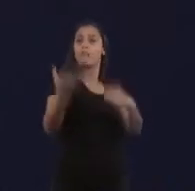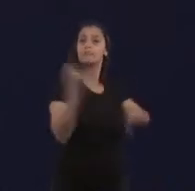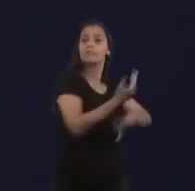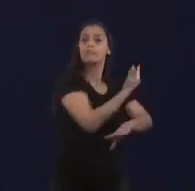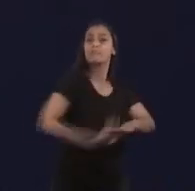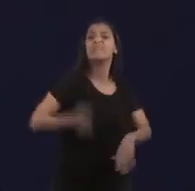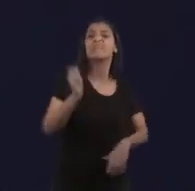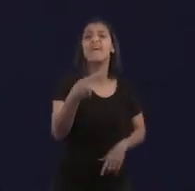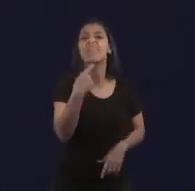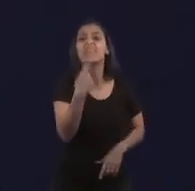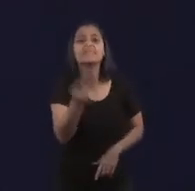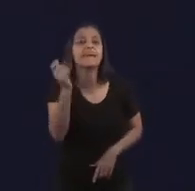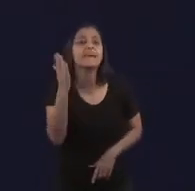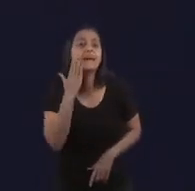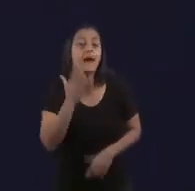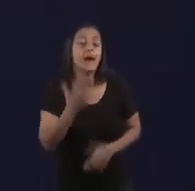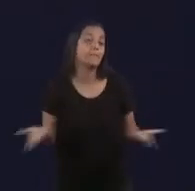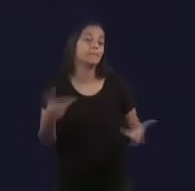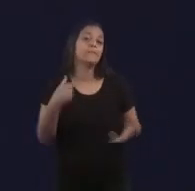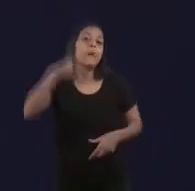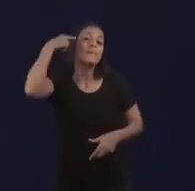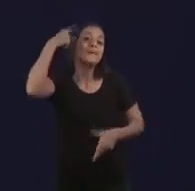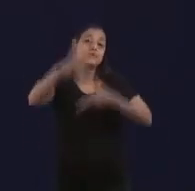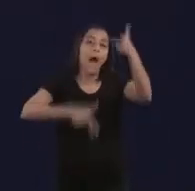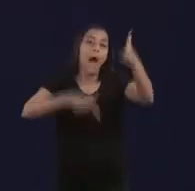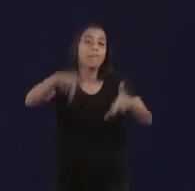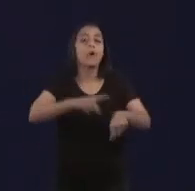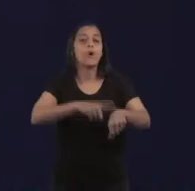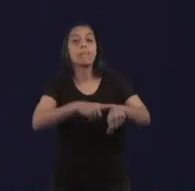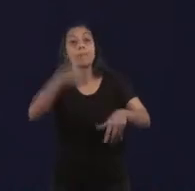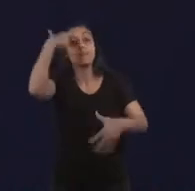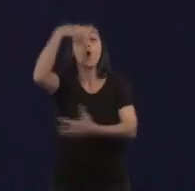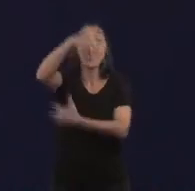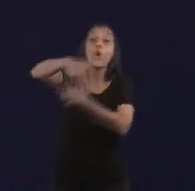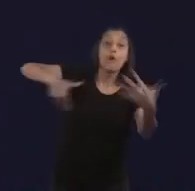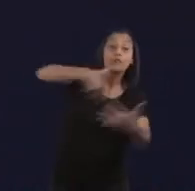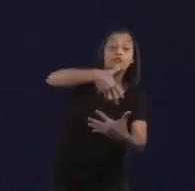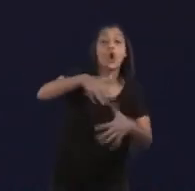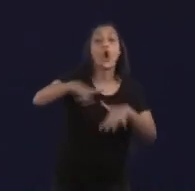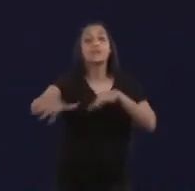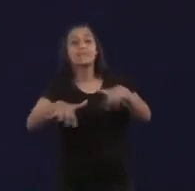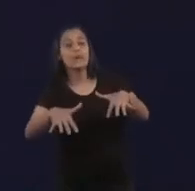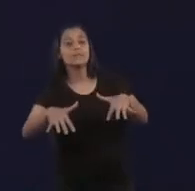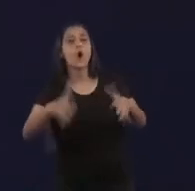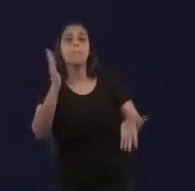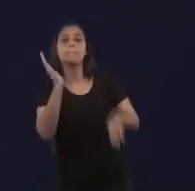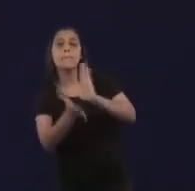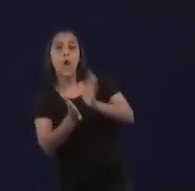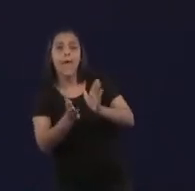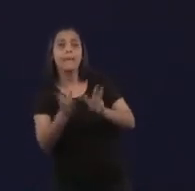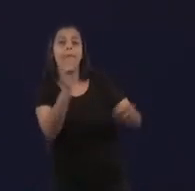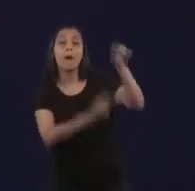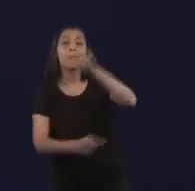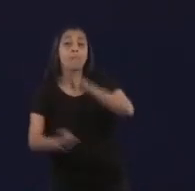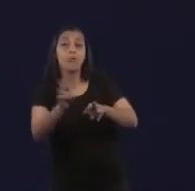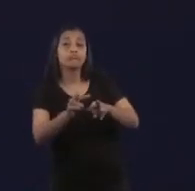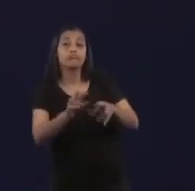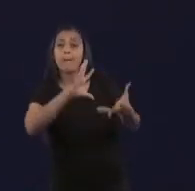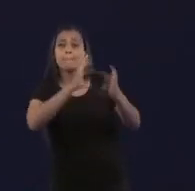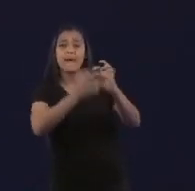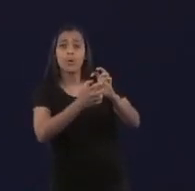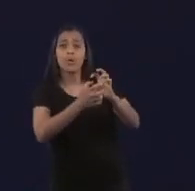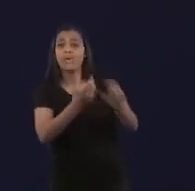que muchas veces ocurren en estas situaciones confusas, violentas y que atentan contra el Estado de